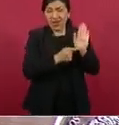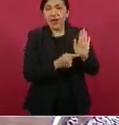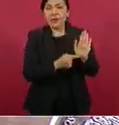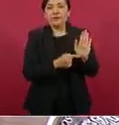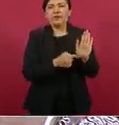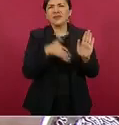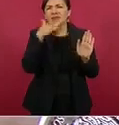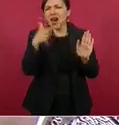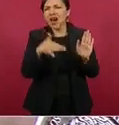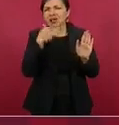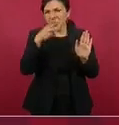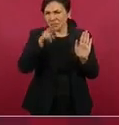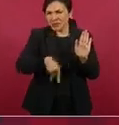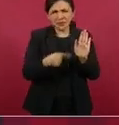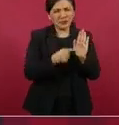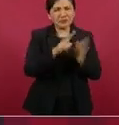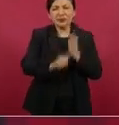tramposa,